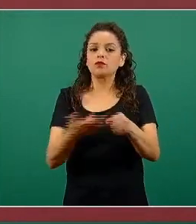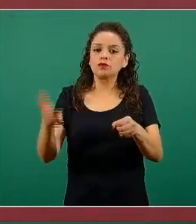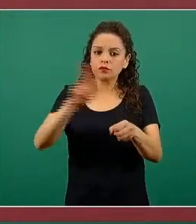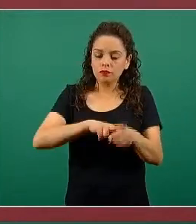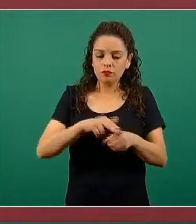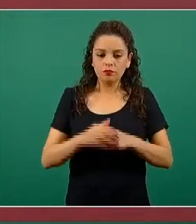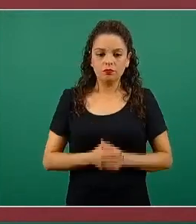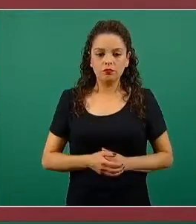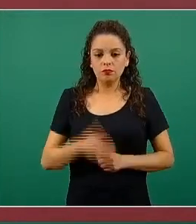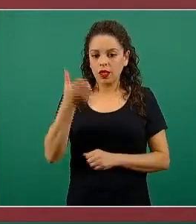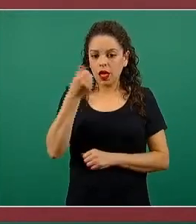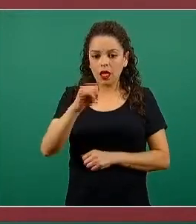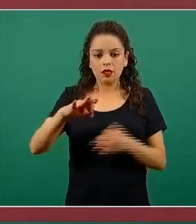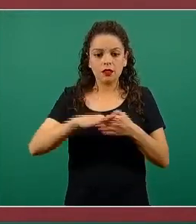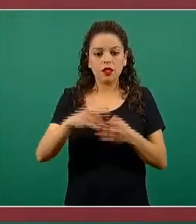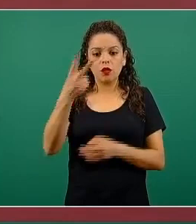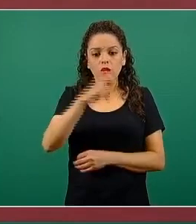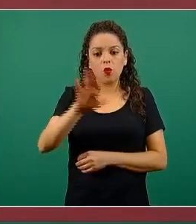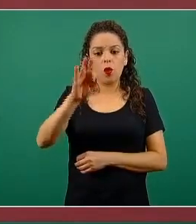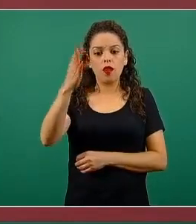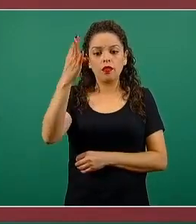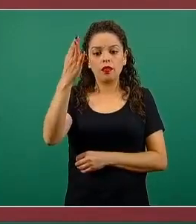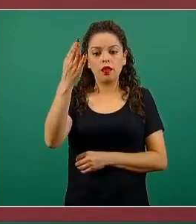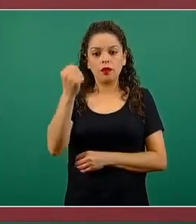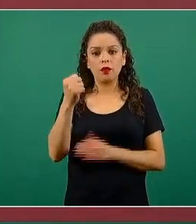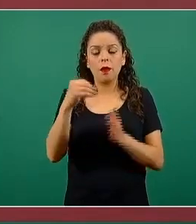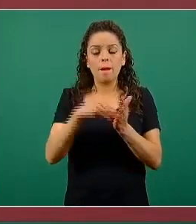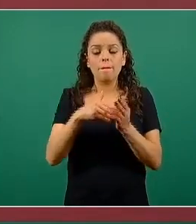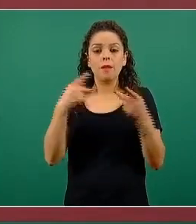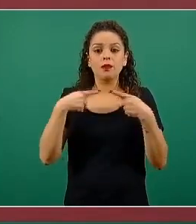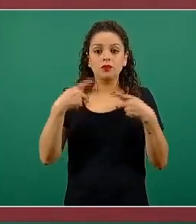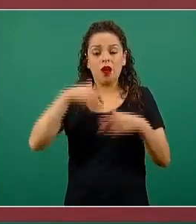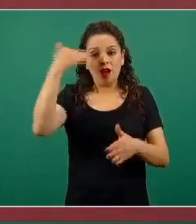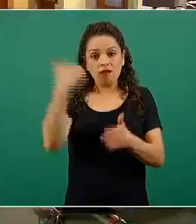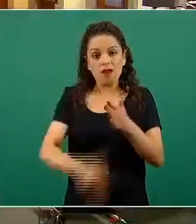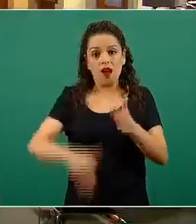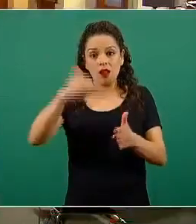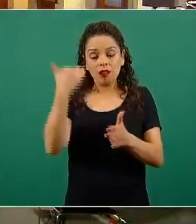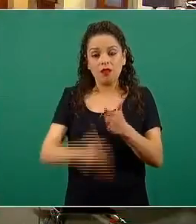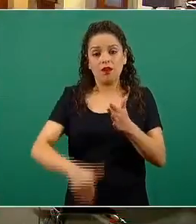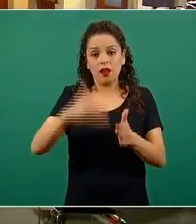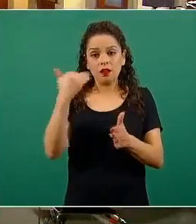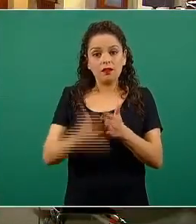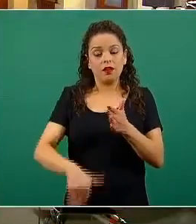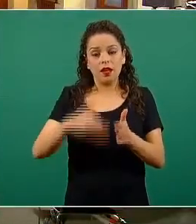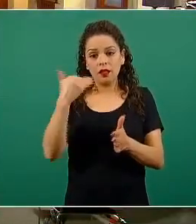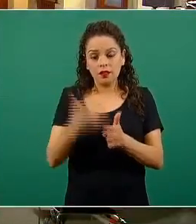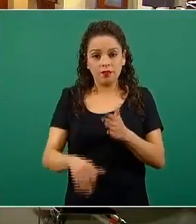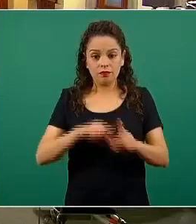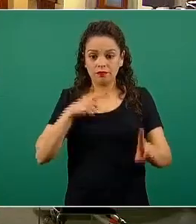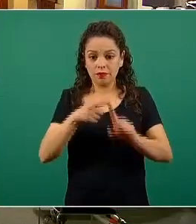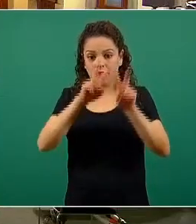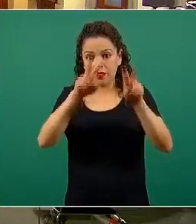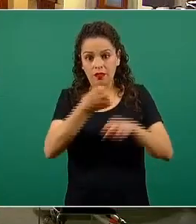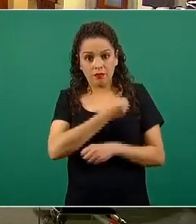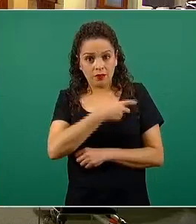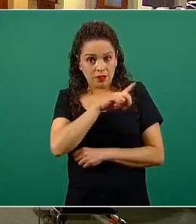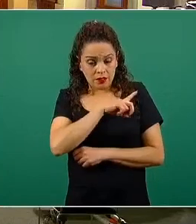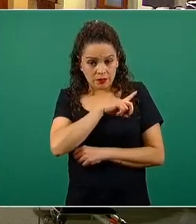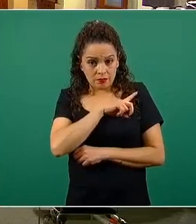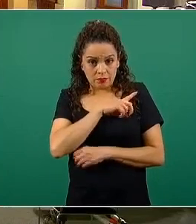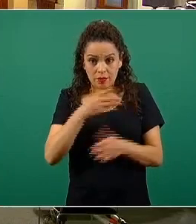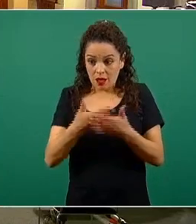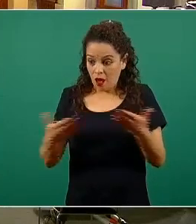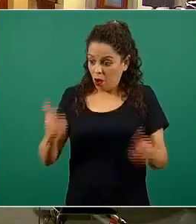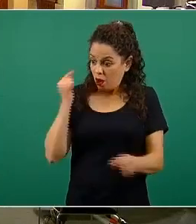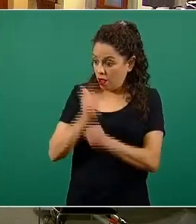de casi 240 personas faltantes en el personal de salud, no es algo que detectamos ahora, es